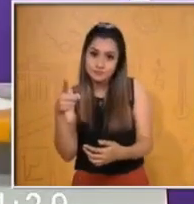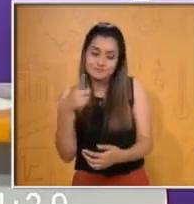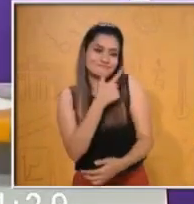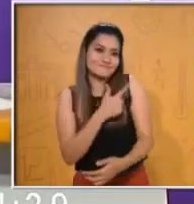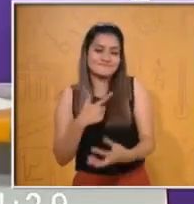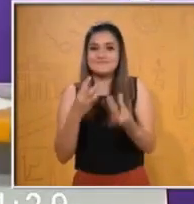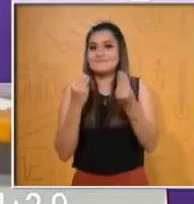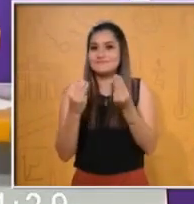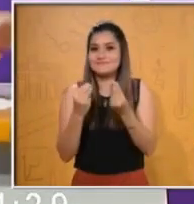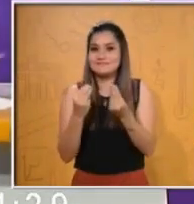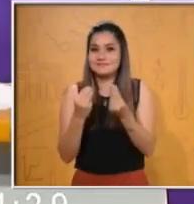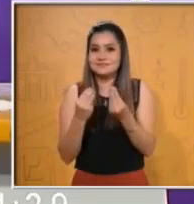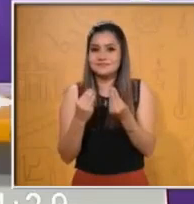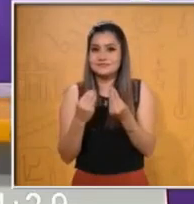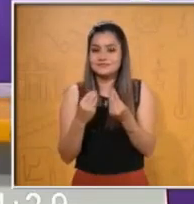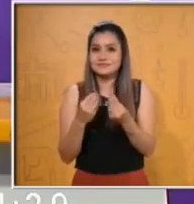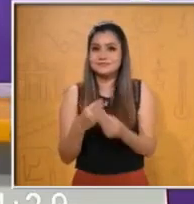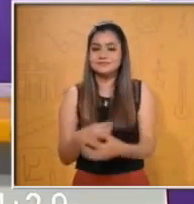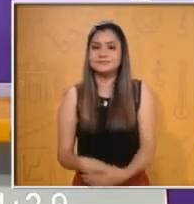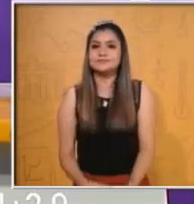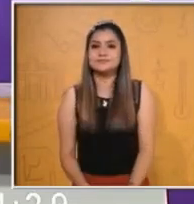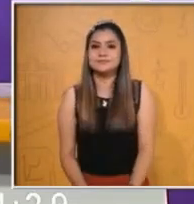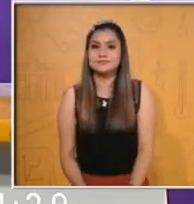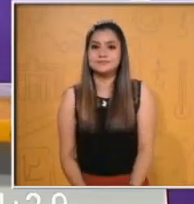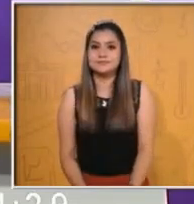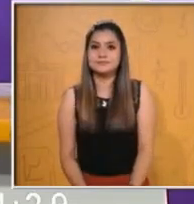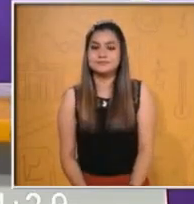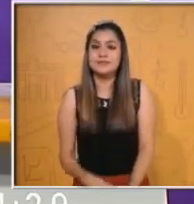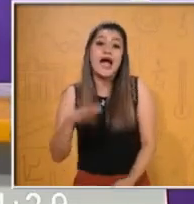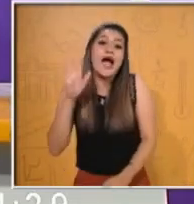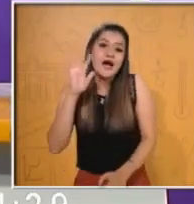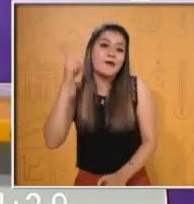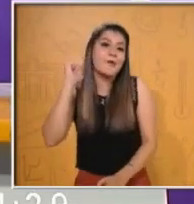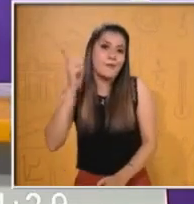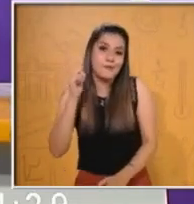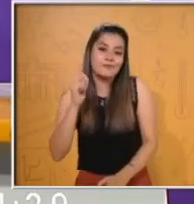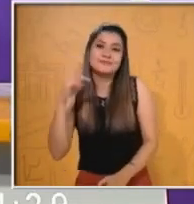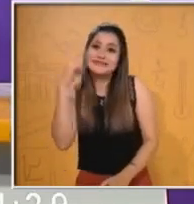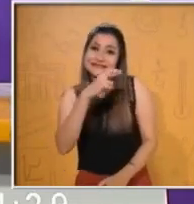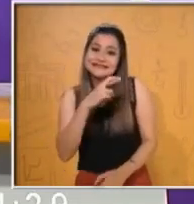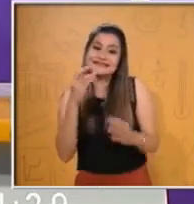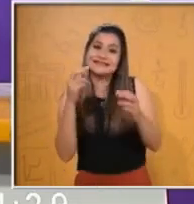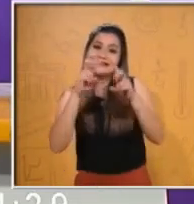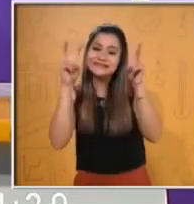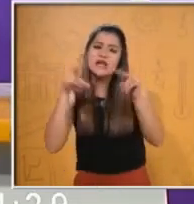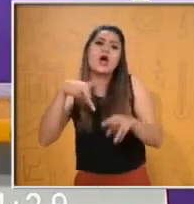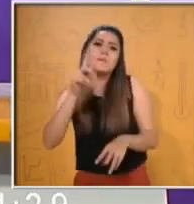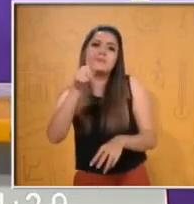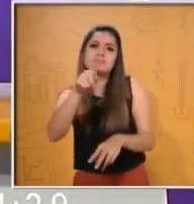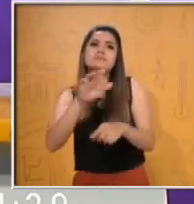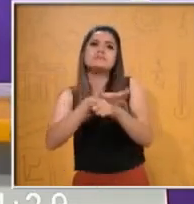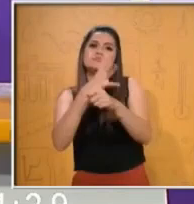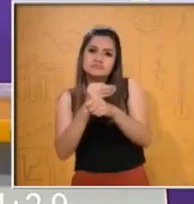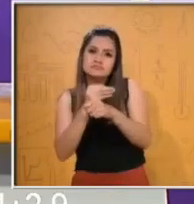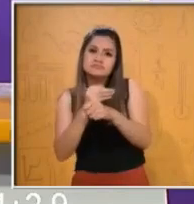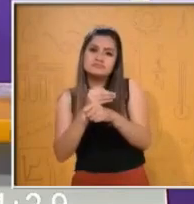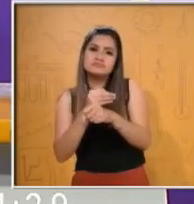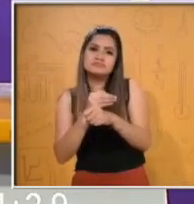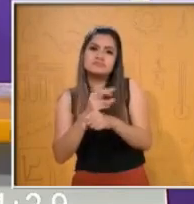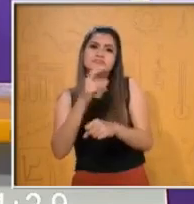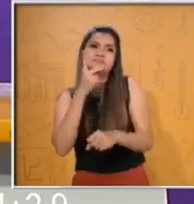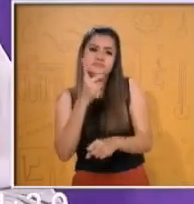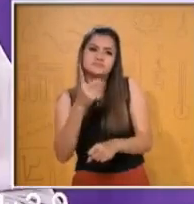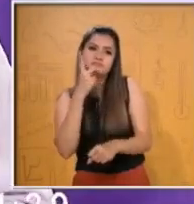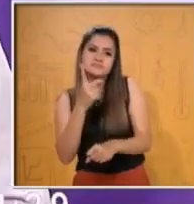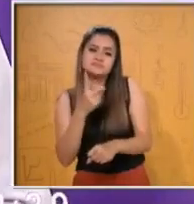agrado. Probablemente lo hayas visto muy a prisa esos temas, pero recuerda que lo puedes ver en la repetición de Facebook a través